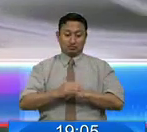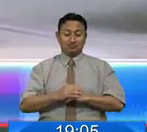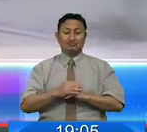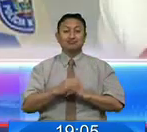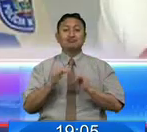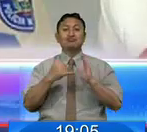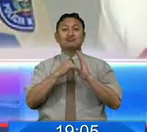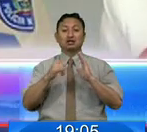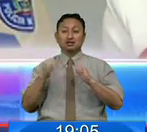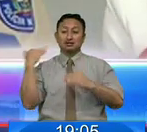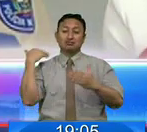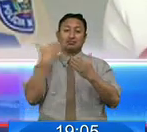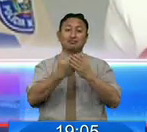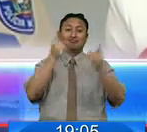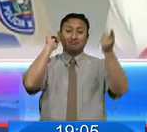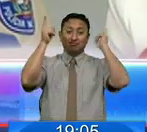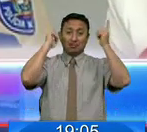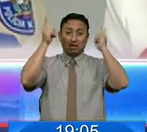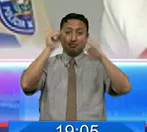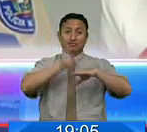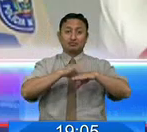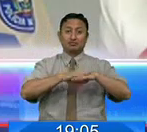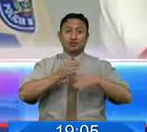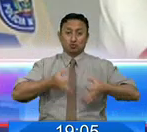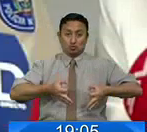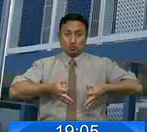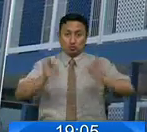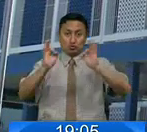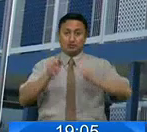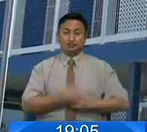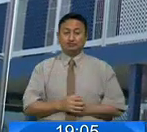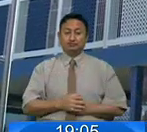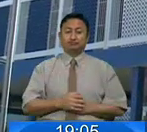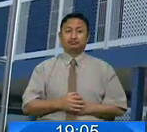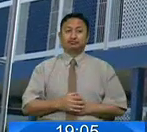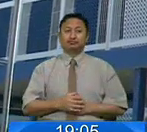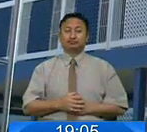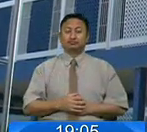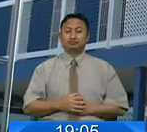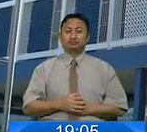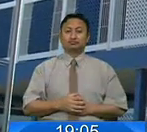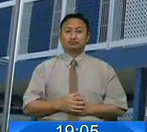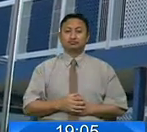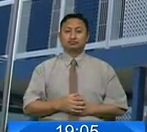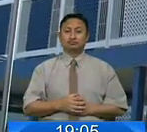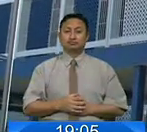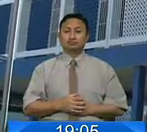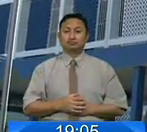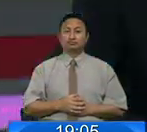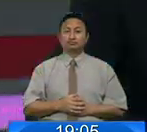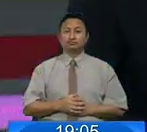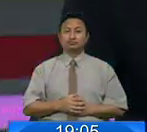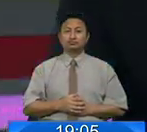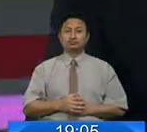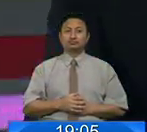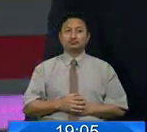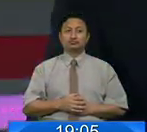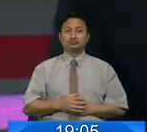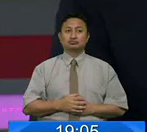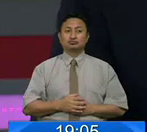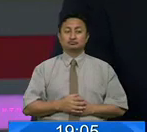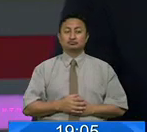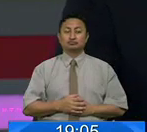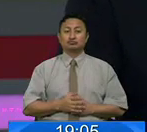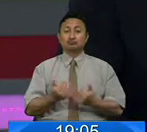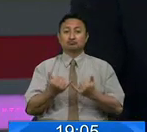salinas atacames por el feriado de carnaval informó edison saavedra vamos